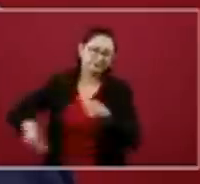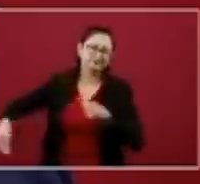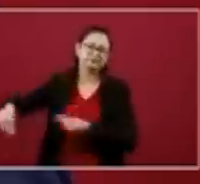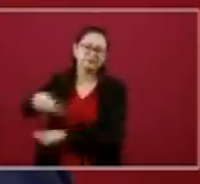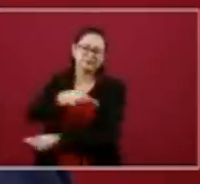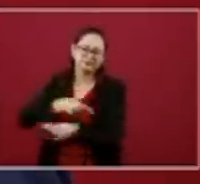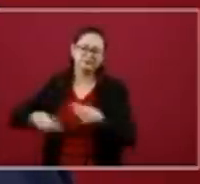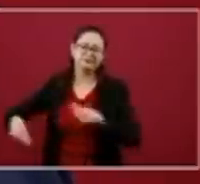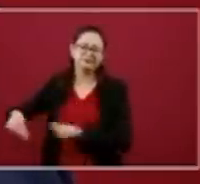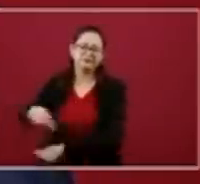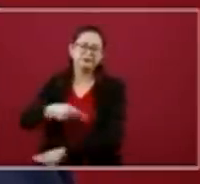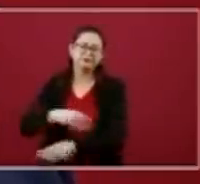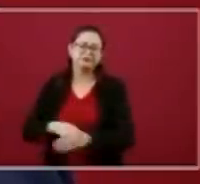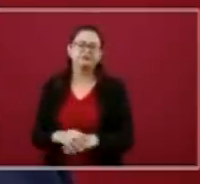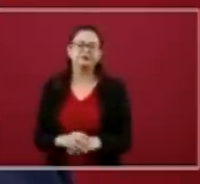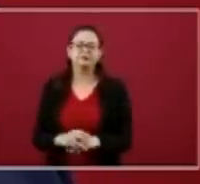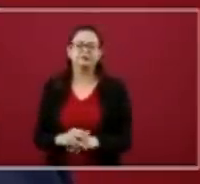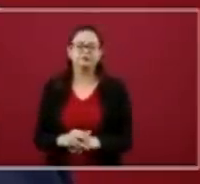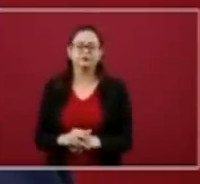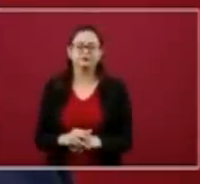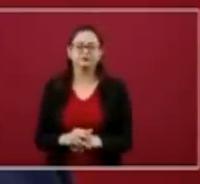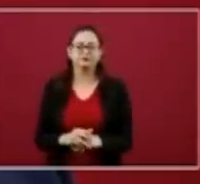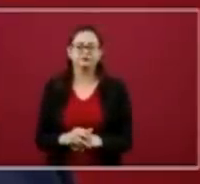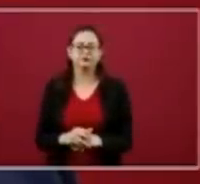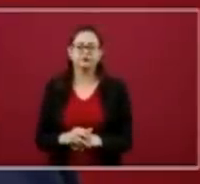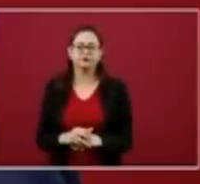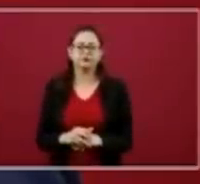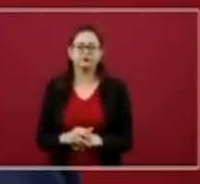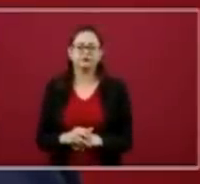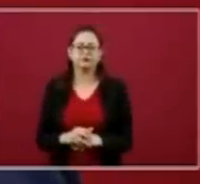a la gente en